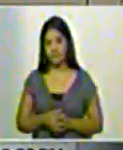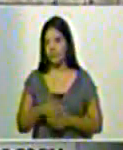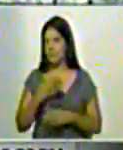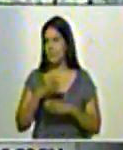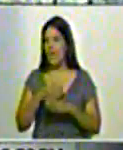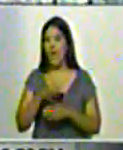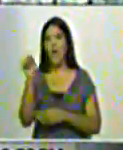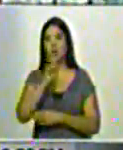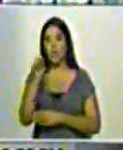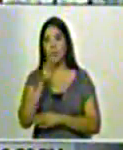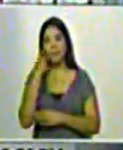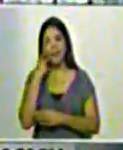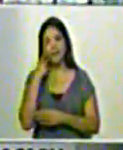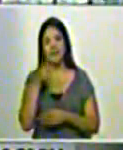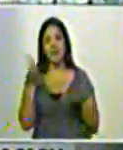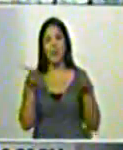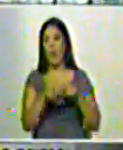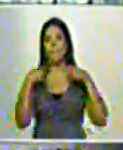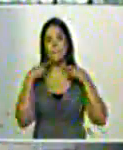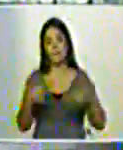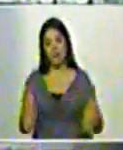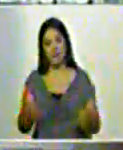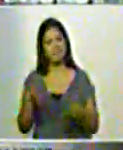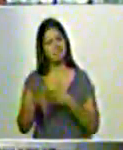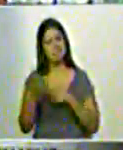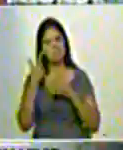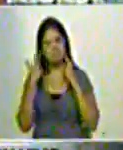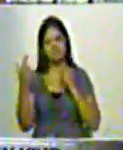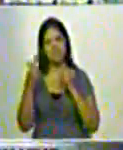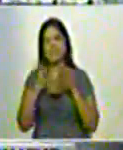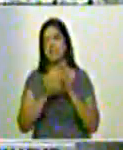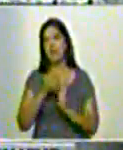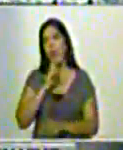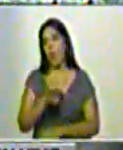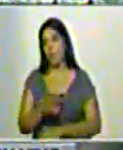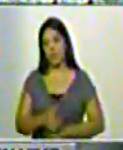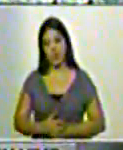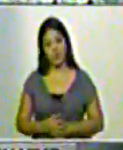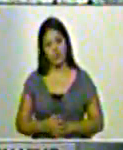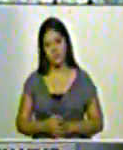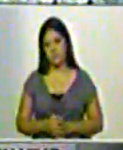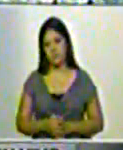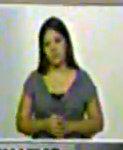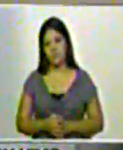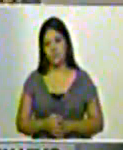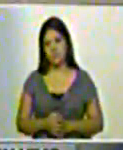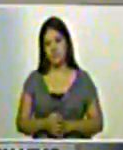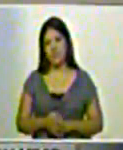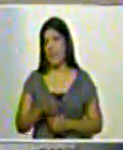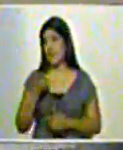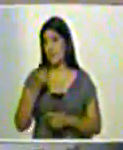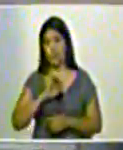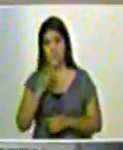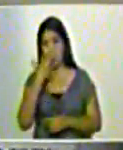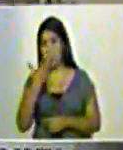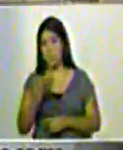para caletear, igual perderán. Esto no es más que el odio. Simulacro no vale ni elige, así que pueden sofocar a sus